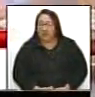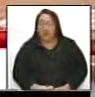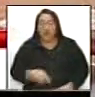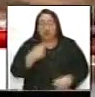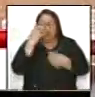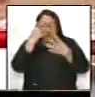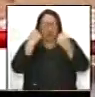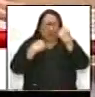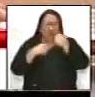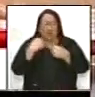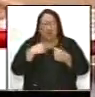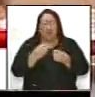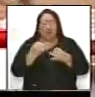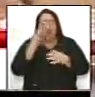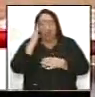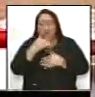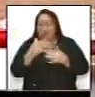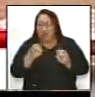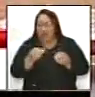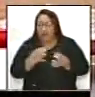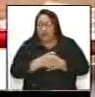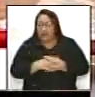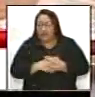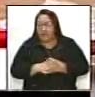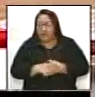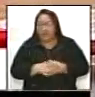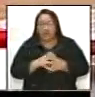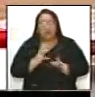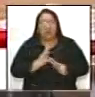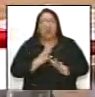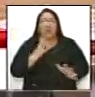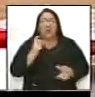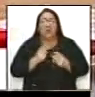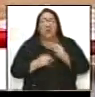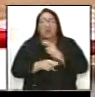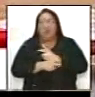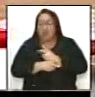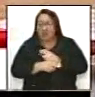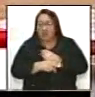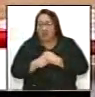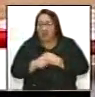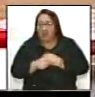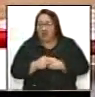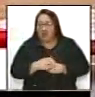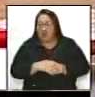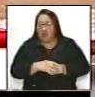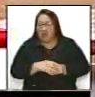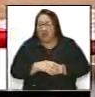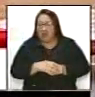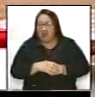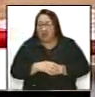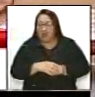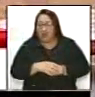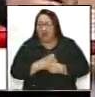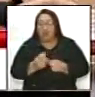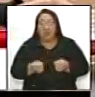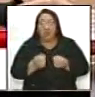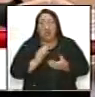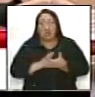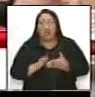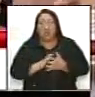insólita, de varias comisarías es esto. Las colas de venezolanos en las comisarías es impresionante para sacar un